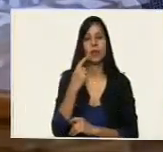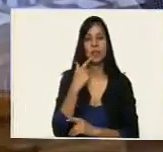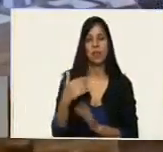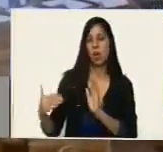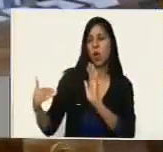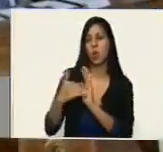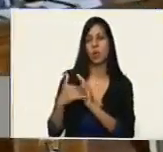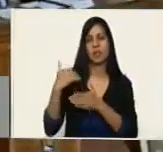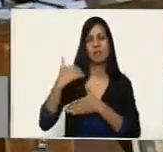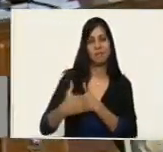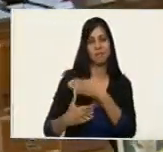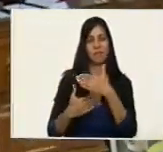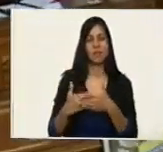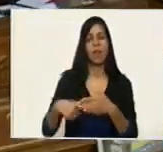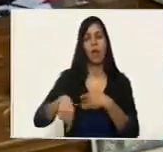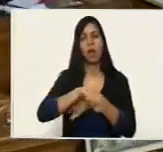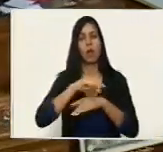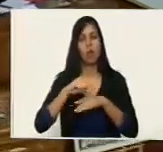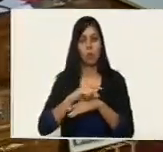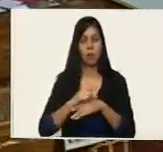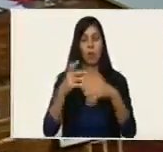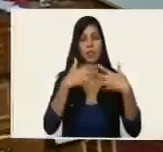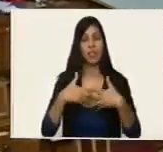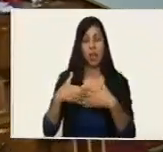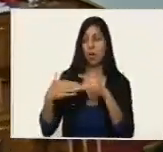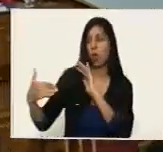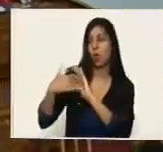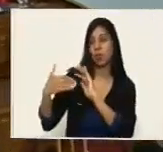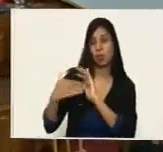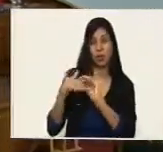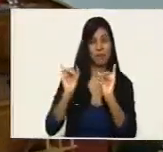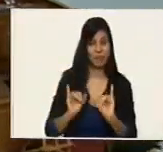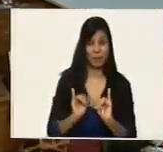agresión sistemática del gobierno de los Estados Unidos.